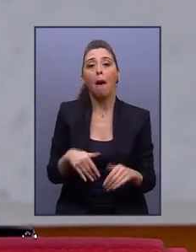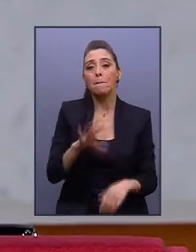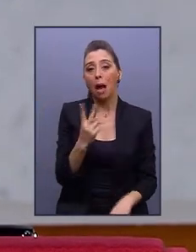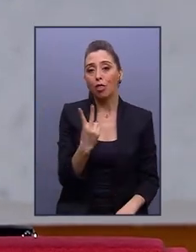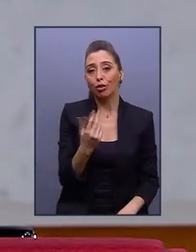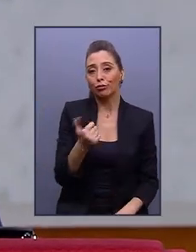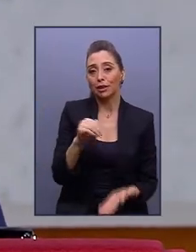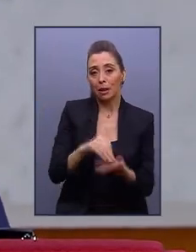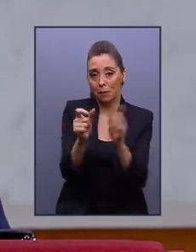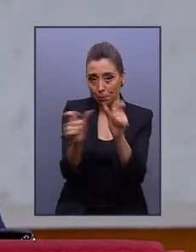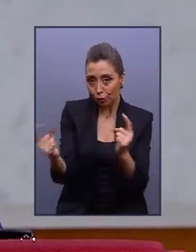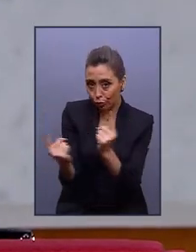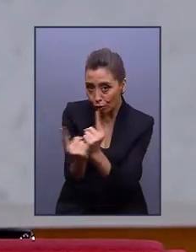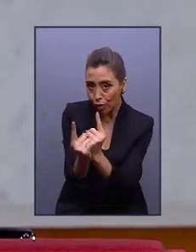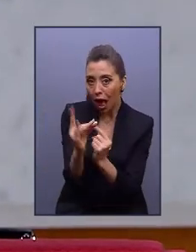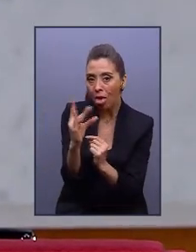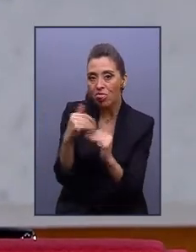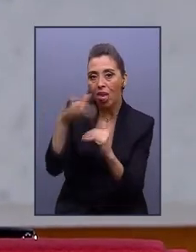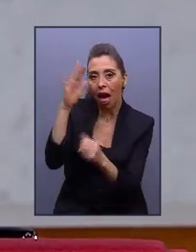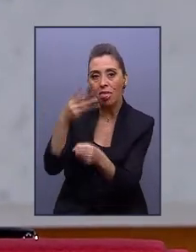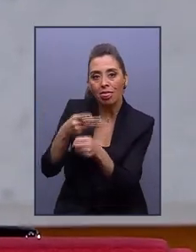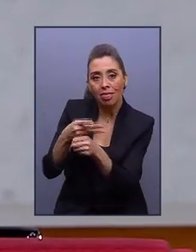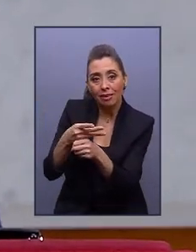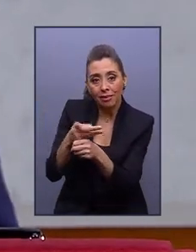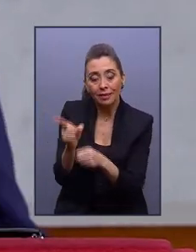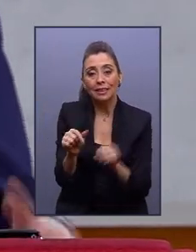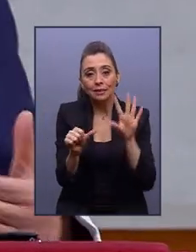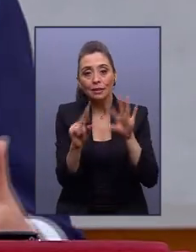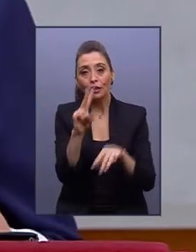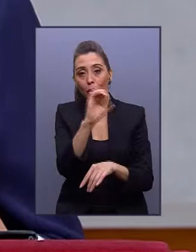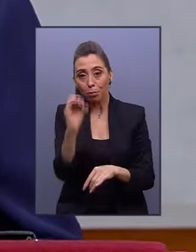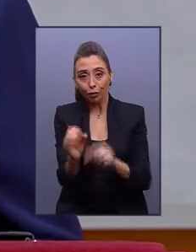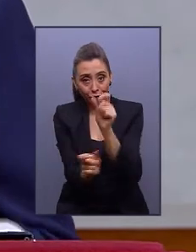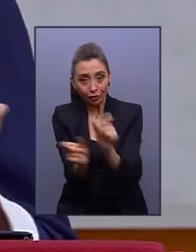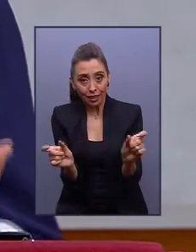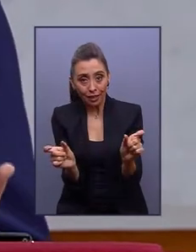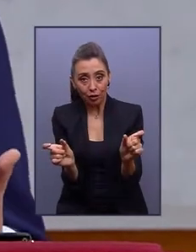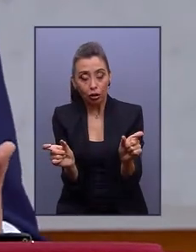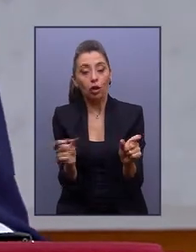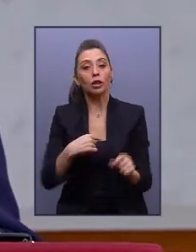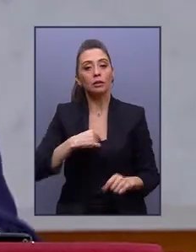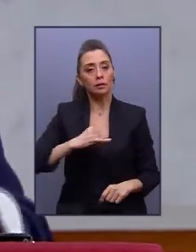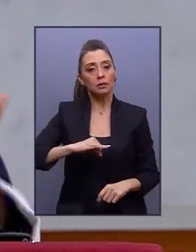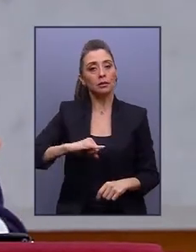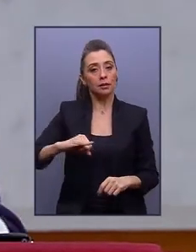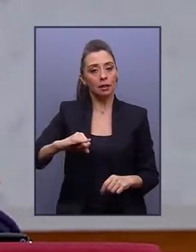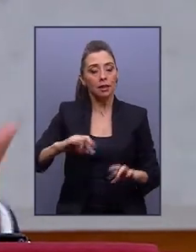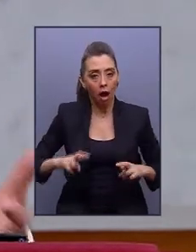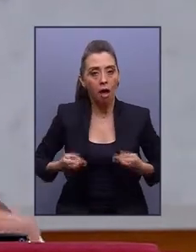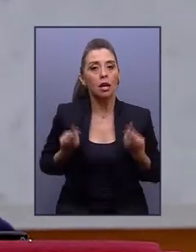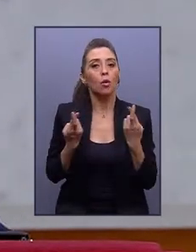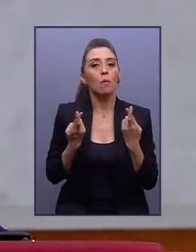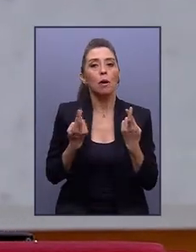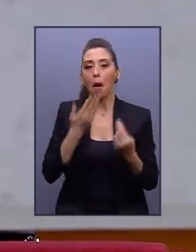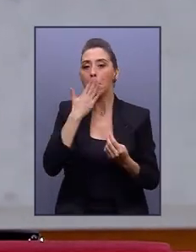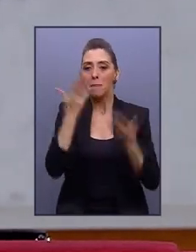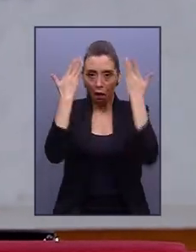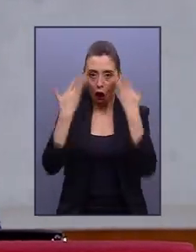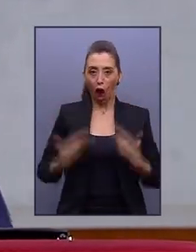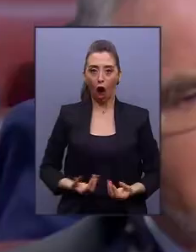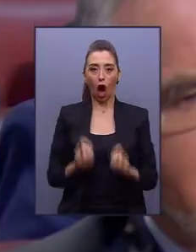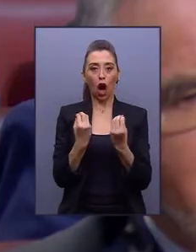de 260.000 personas mayores, logrando que un 62% de ellos mantengan, recuperen o mejoren su